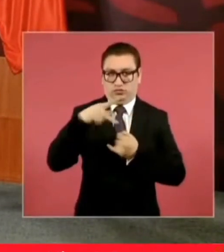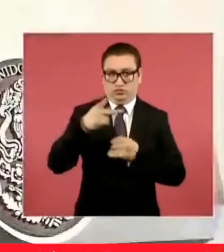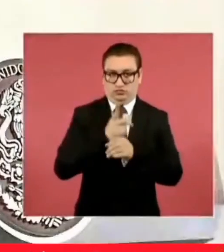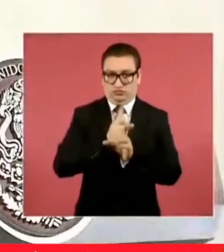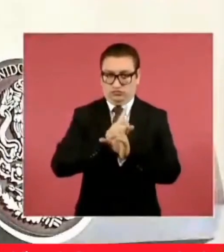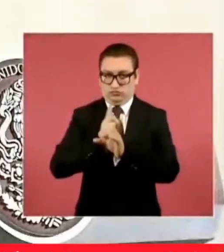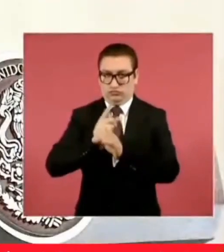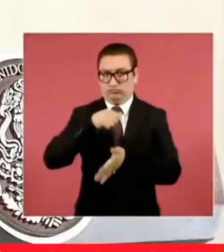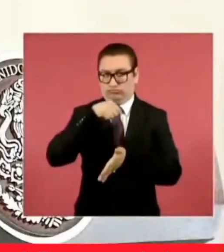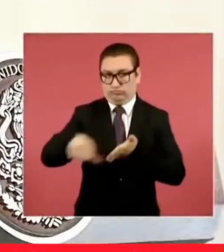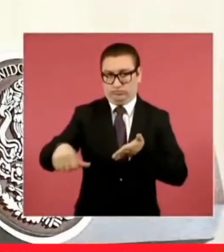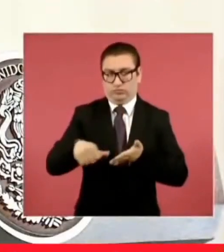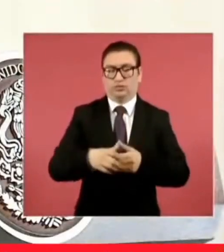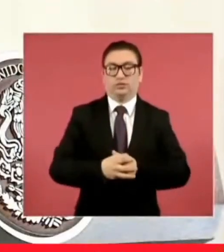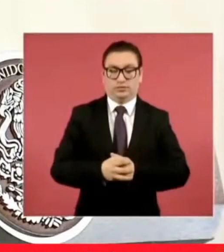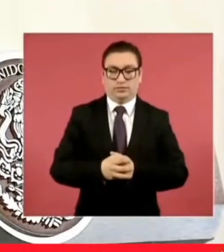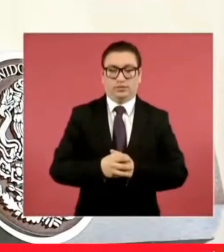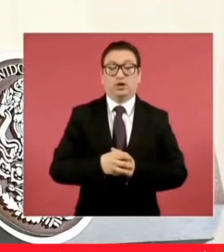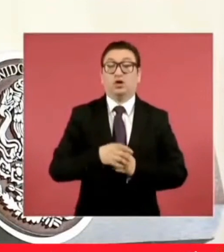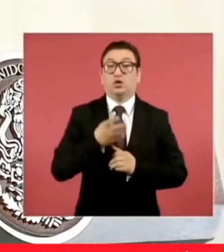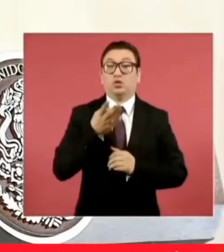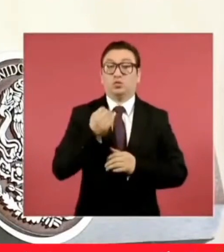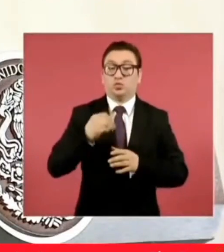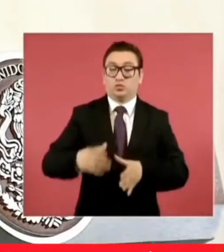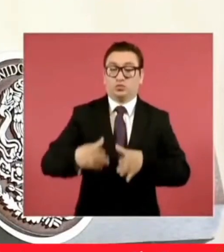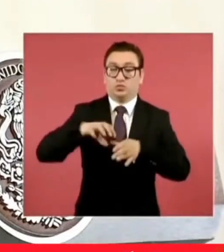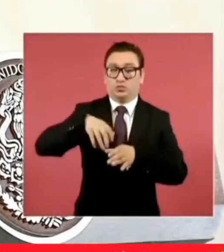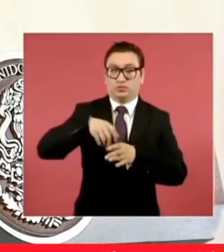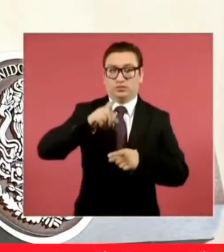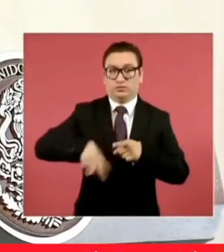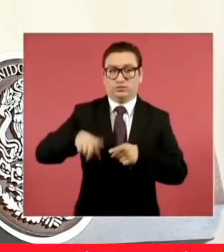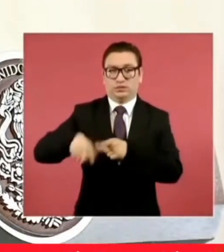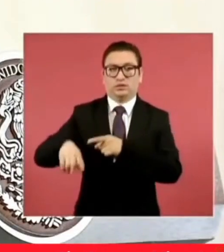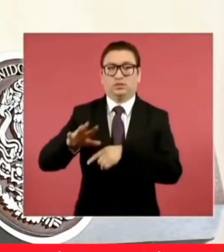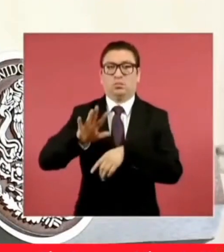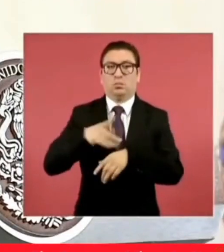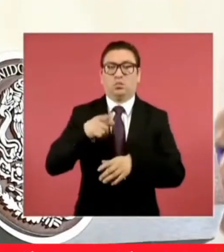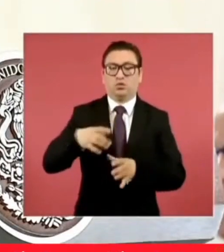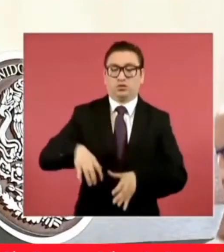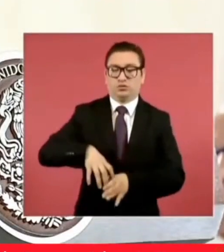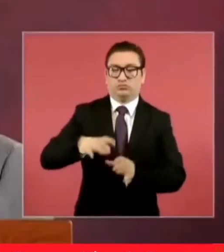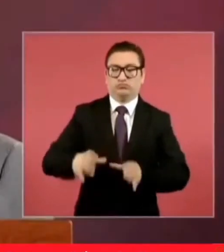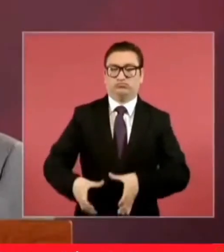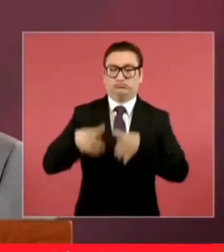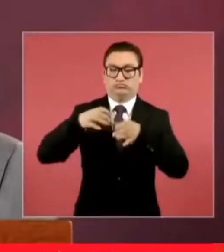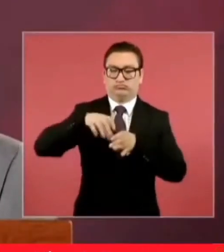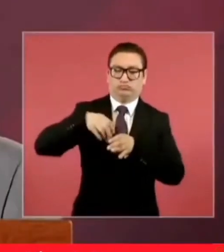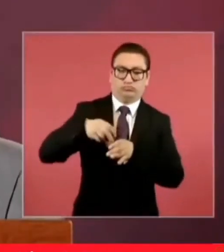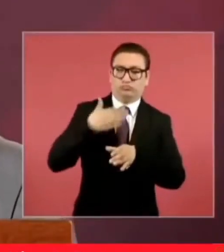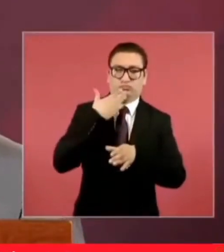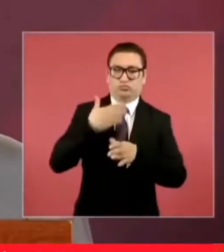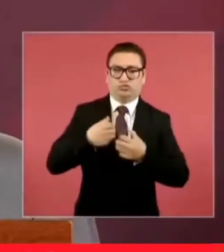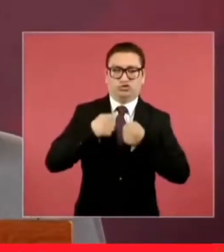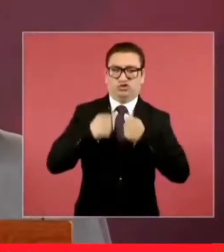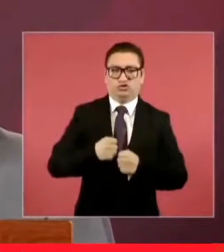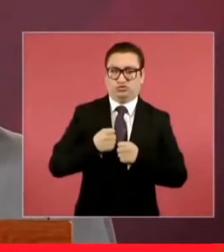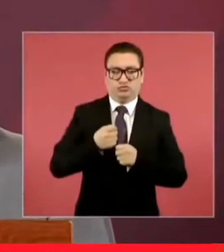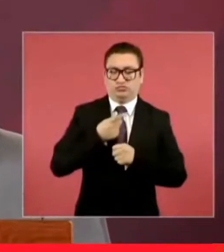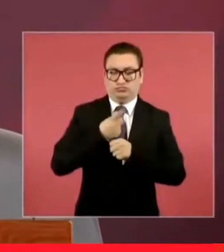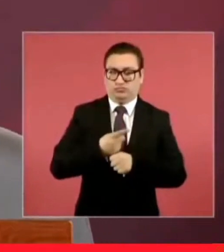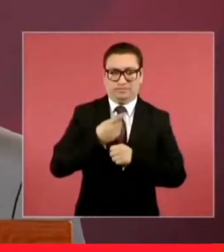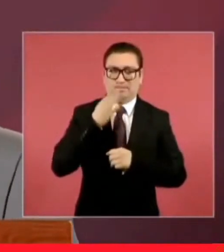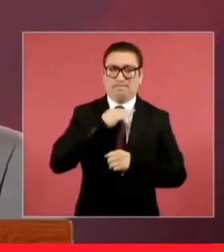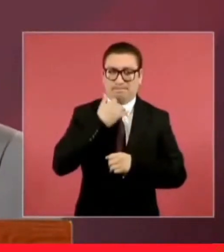medición, al igual que 9 cilindros que fueron retirados de circulación por no presentar las condiciones de seguridad